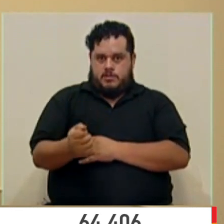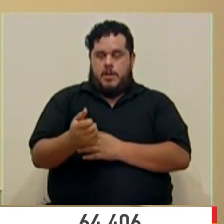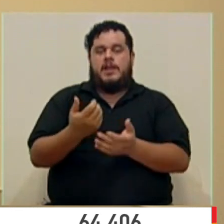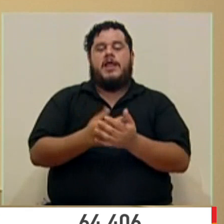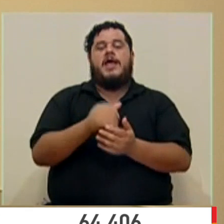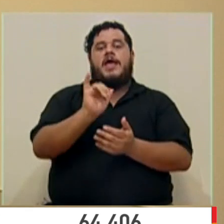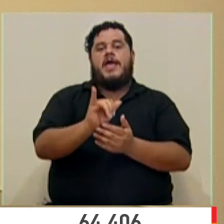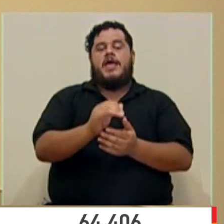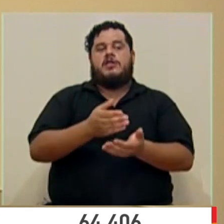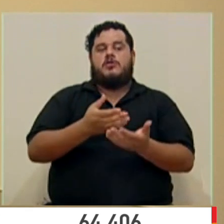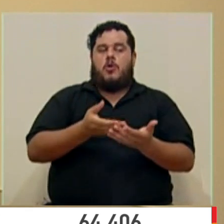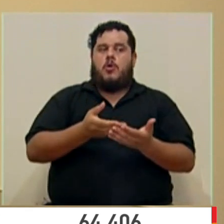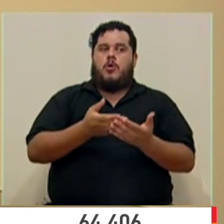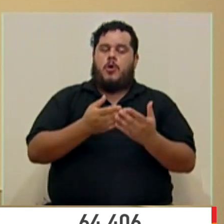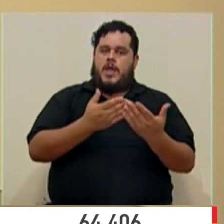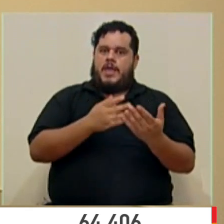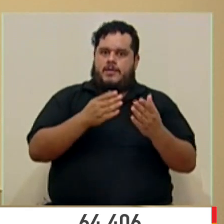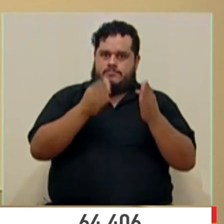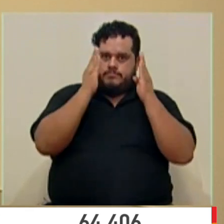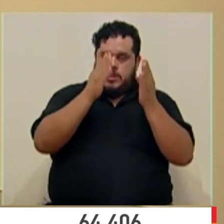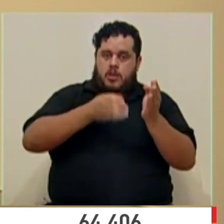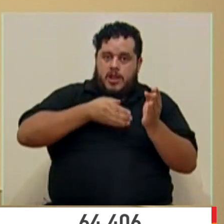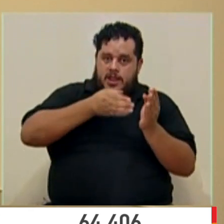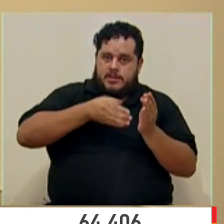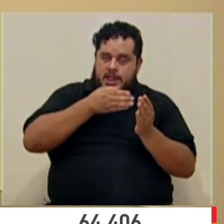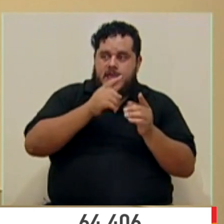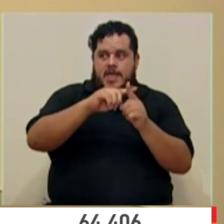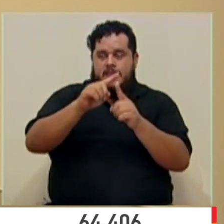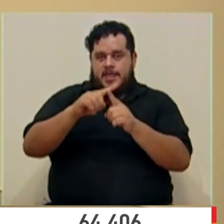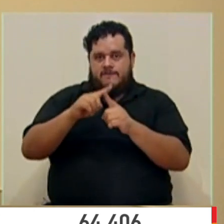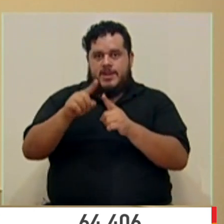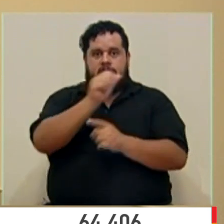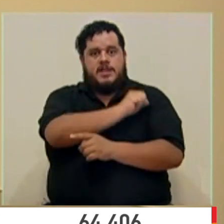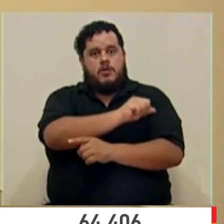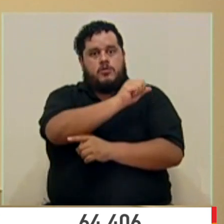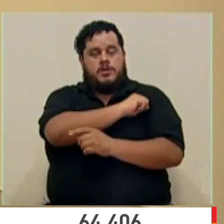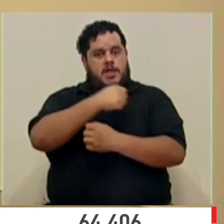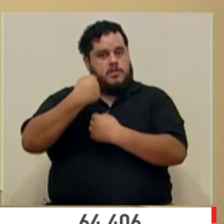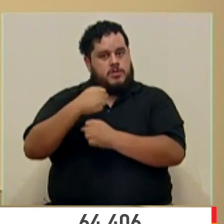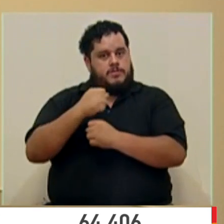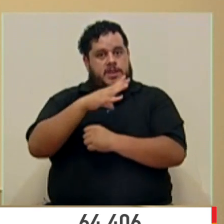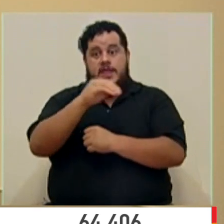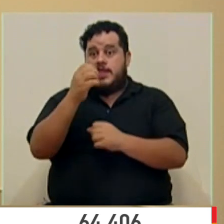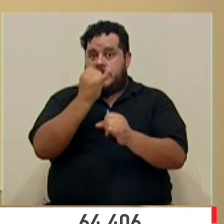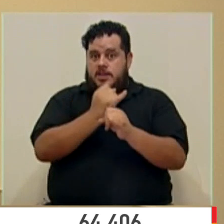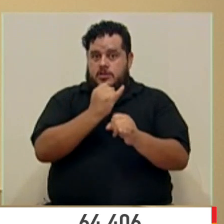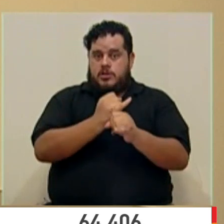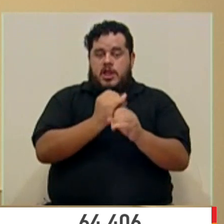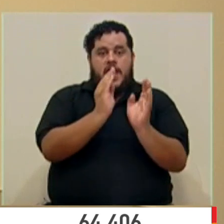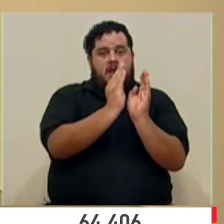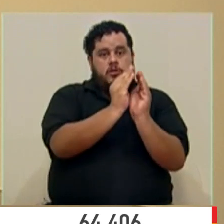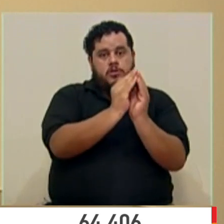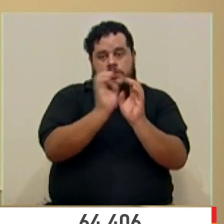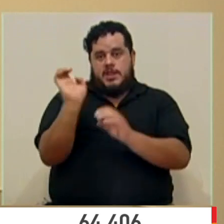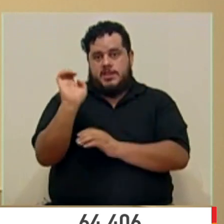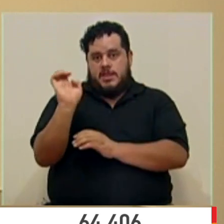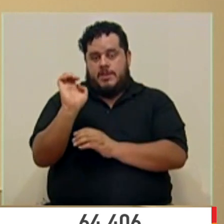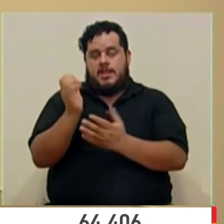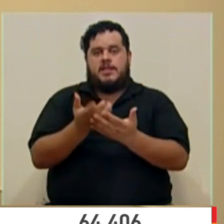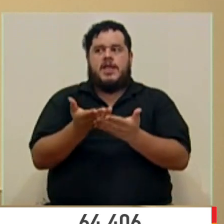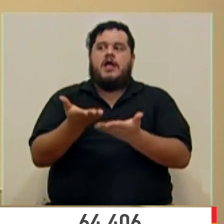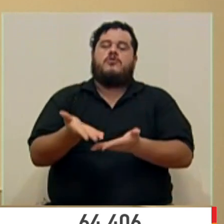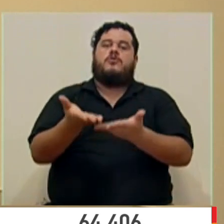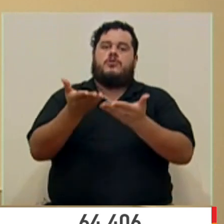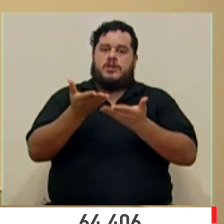Esto ante las sugerencias que múltiples autoridades municipales e institucionales en los comités de emergencia nos